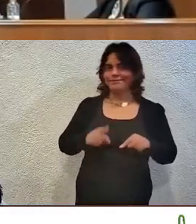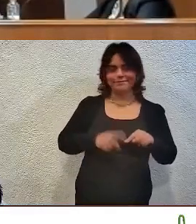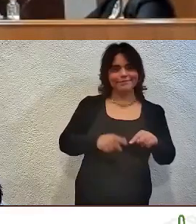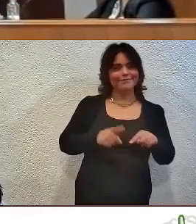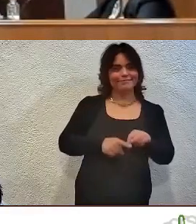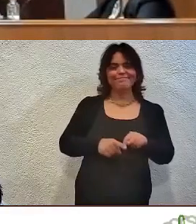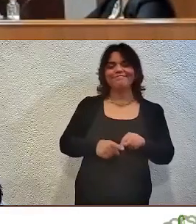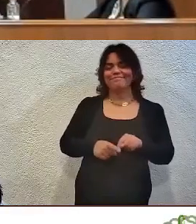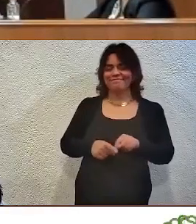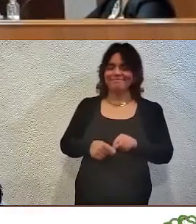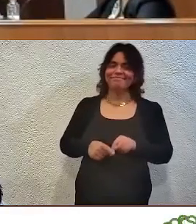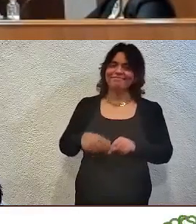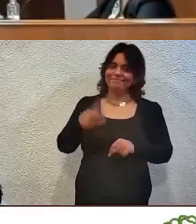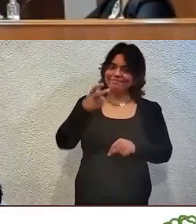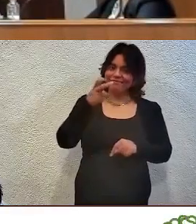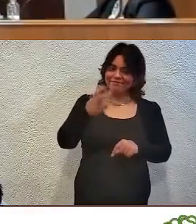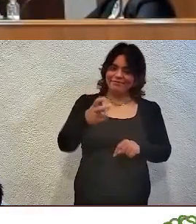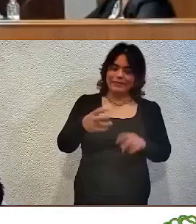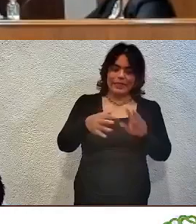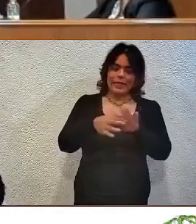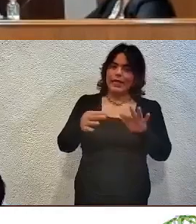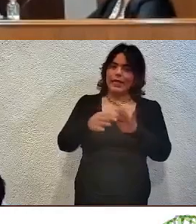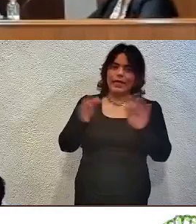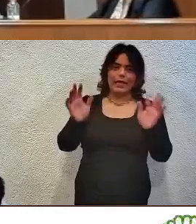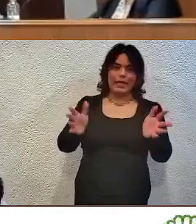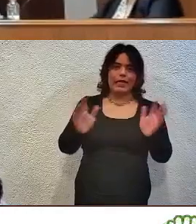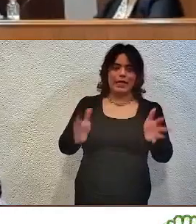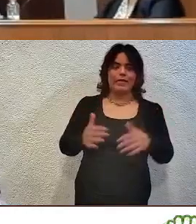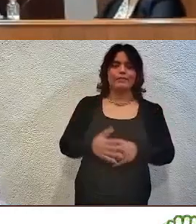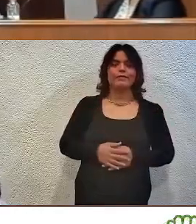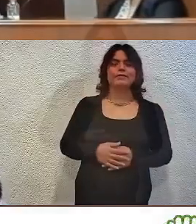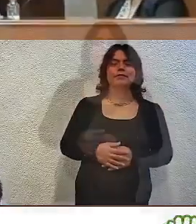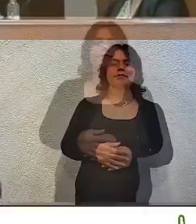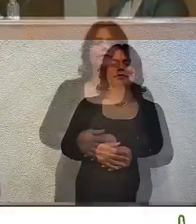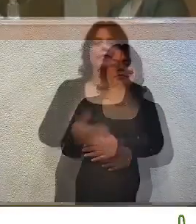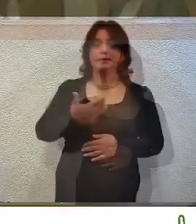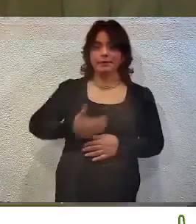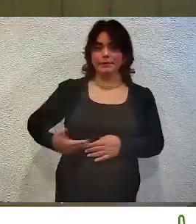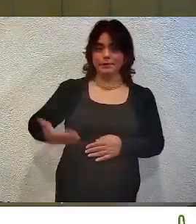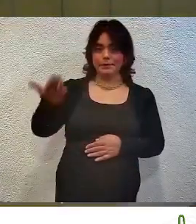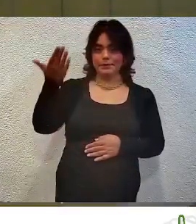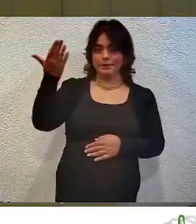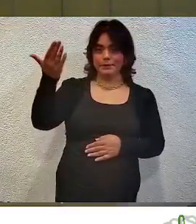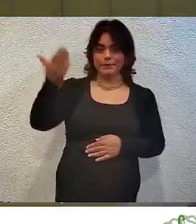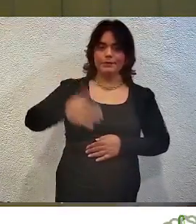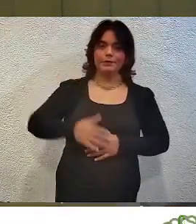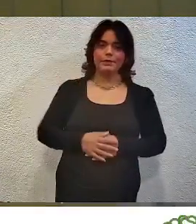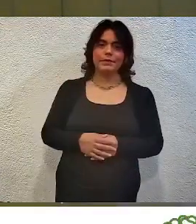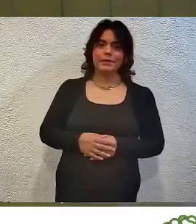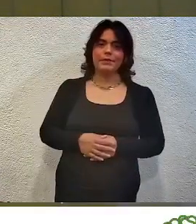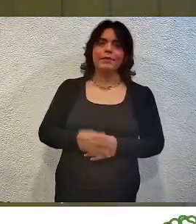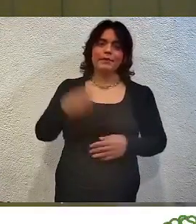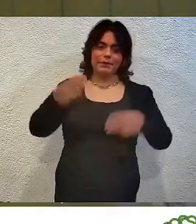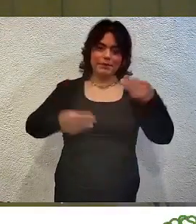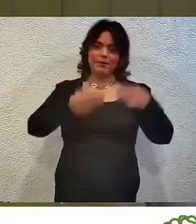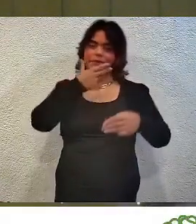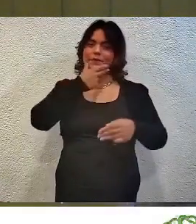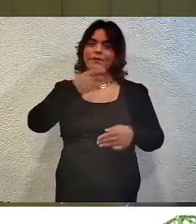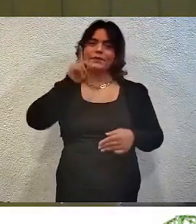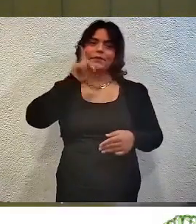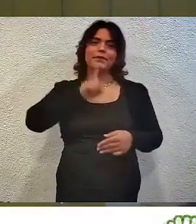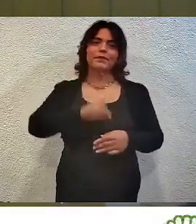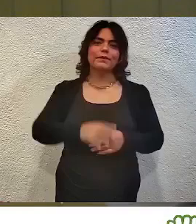a las consideraciones expuestas en la presente resolución. Es la cuenta, magistrada presidenta, magistradas, magistrados. Le